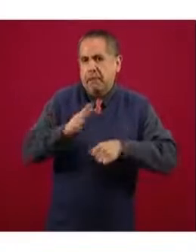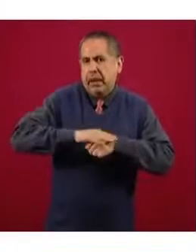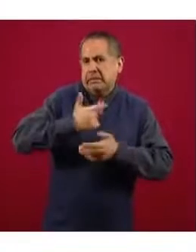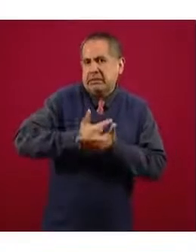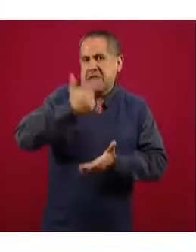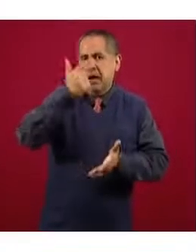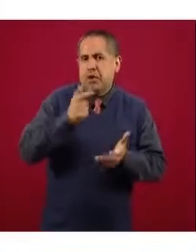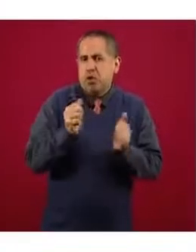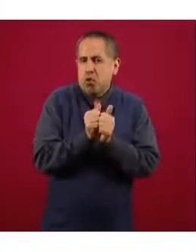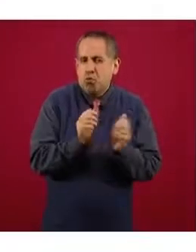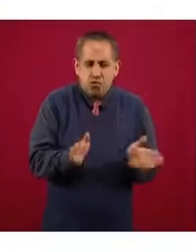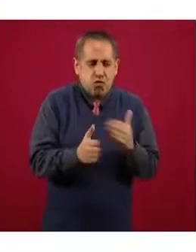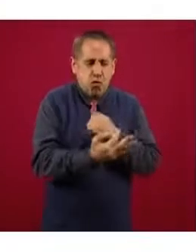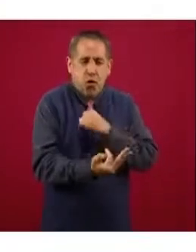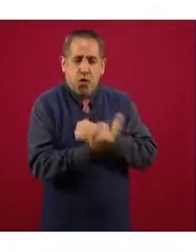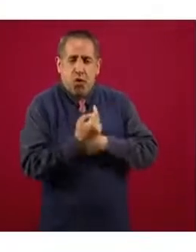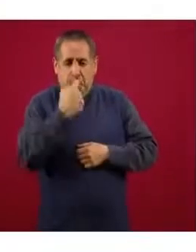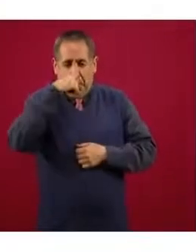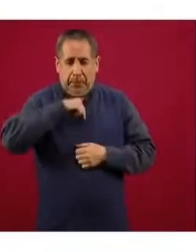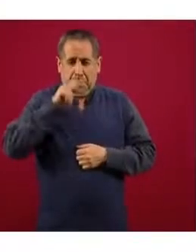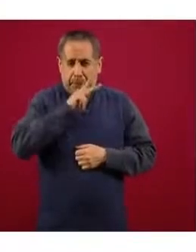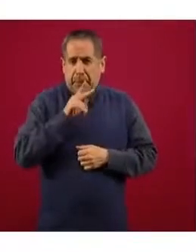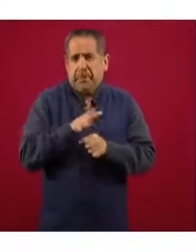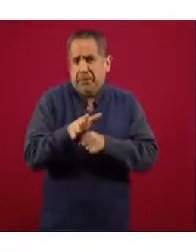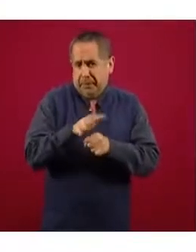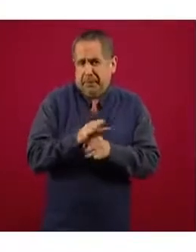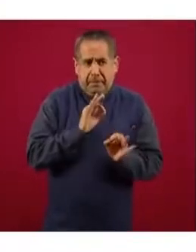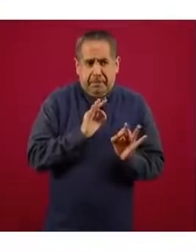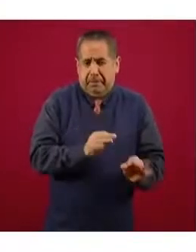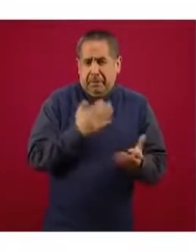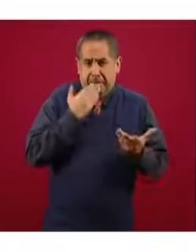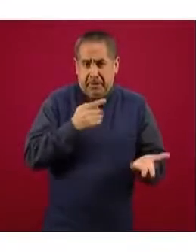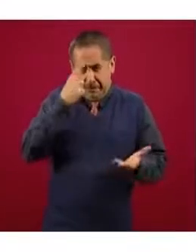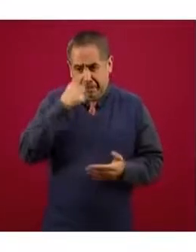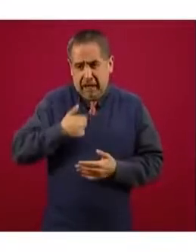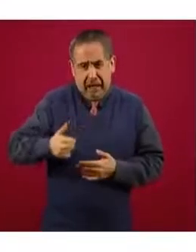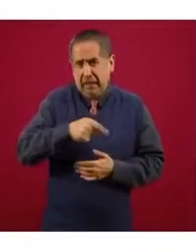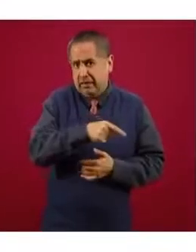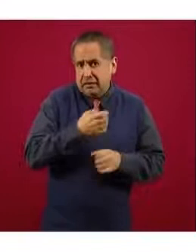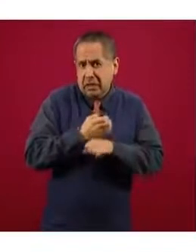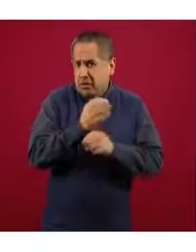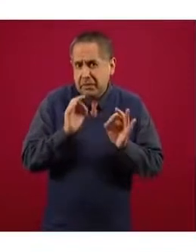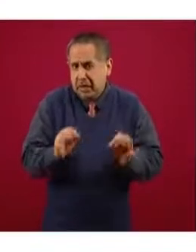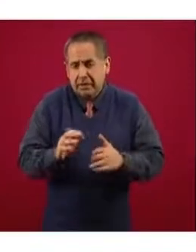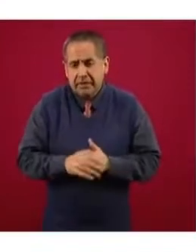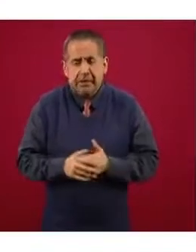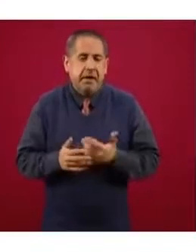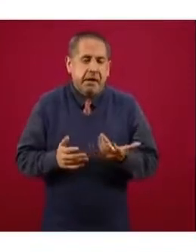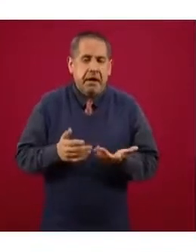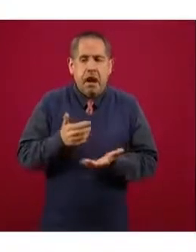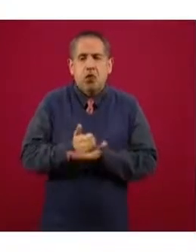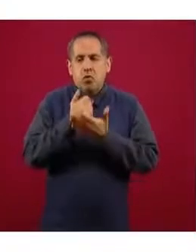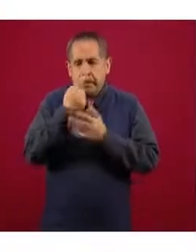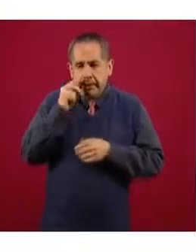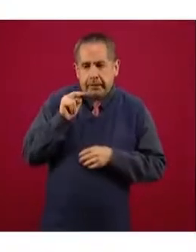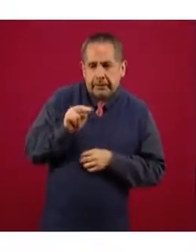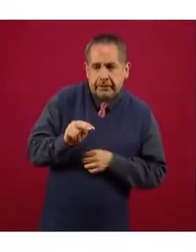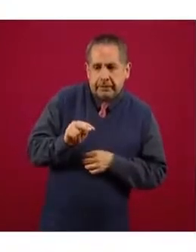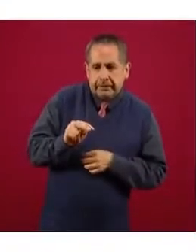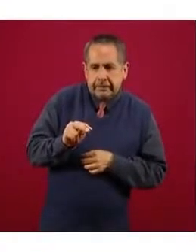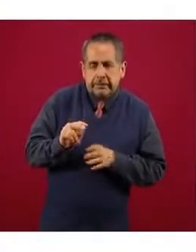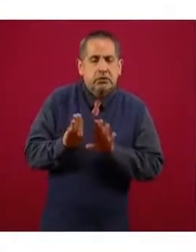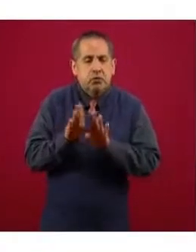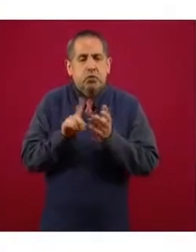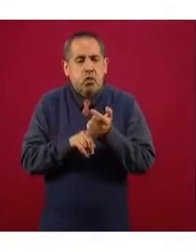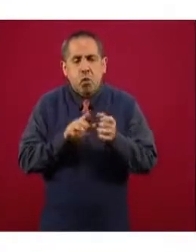está este análisis, que además se hace a nivel local para cada una de las entidades, lógicamente ayuda también a identificar qué tipo